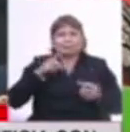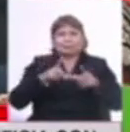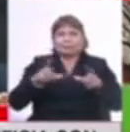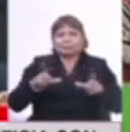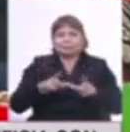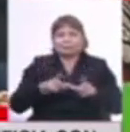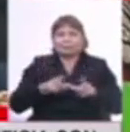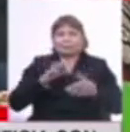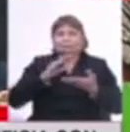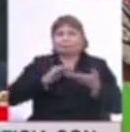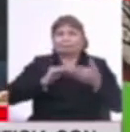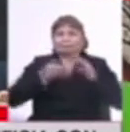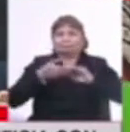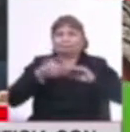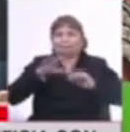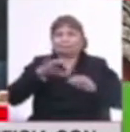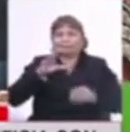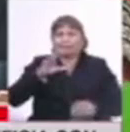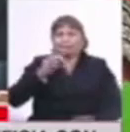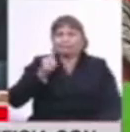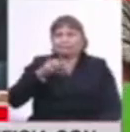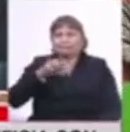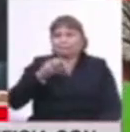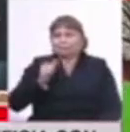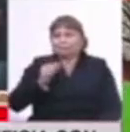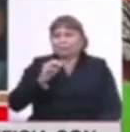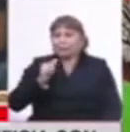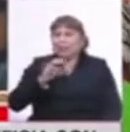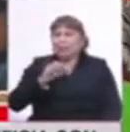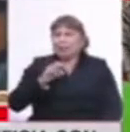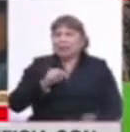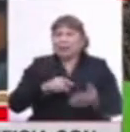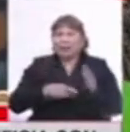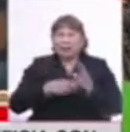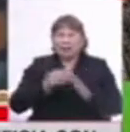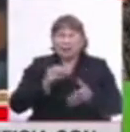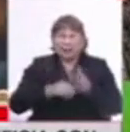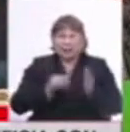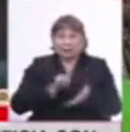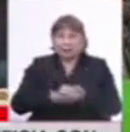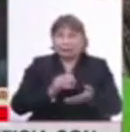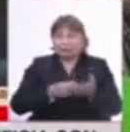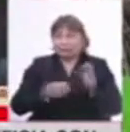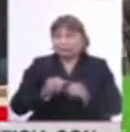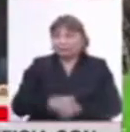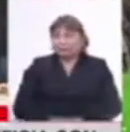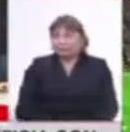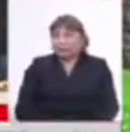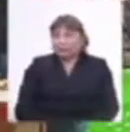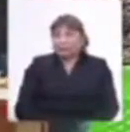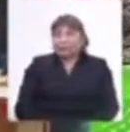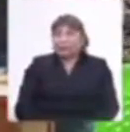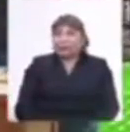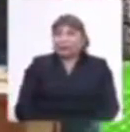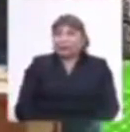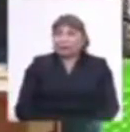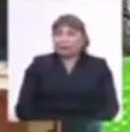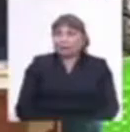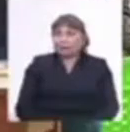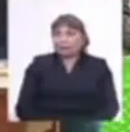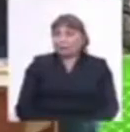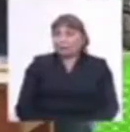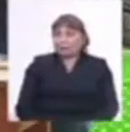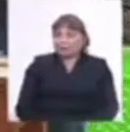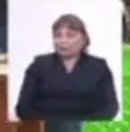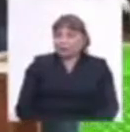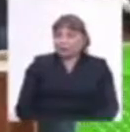tiene capacidad de poder ayudarlos, porque así el día de mañana apruebe la ley y se promulgue la ley y salga la autógrafa